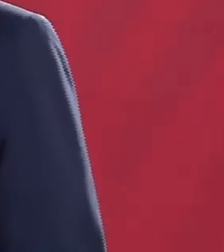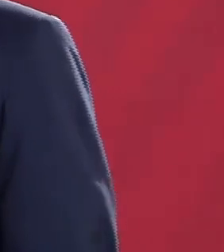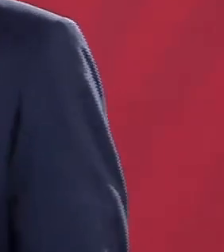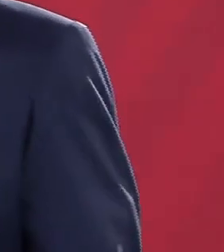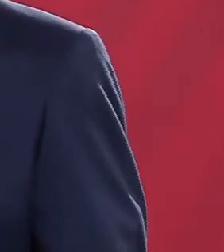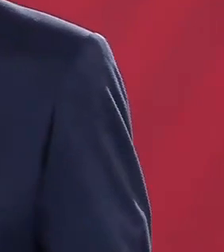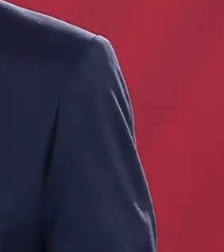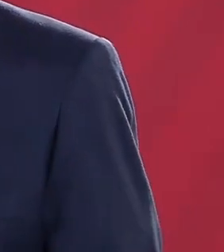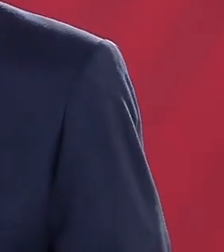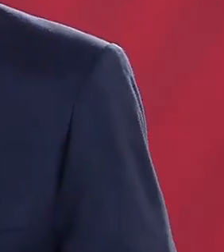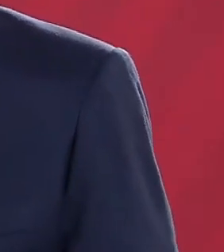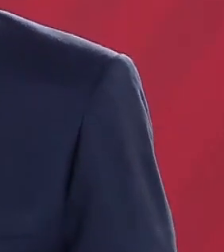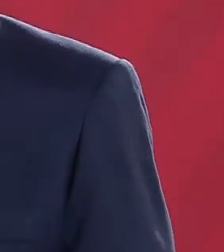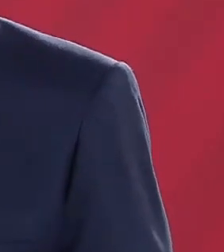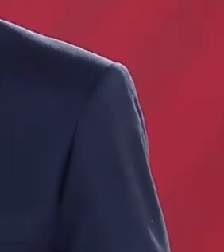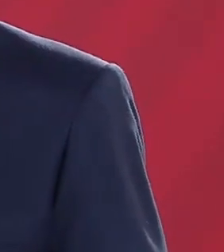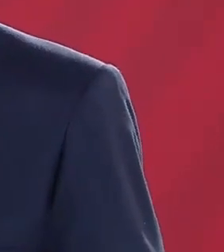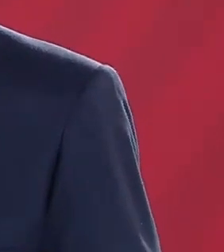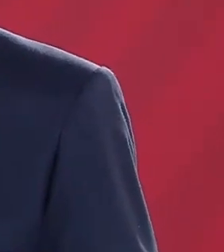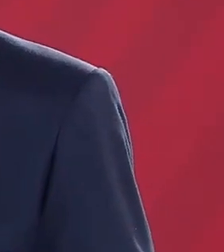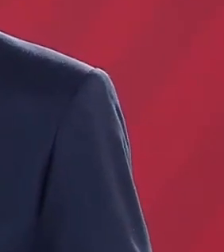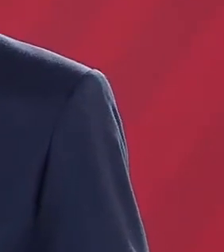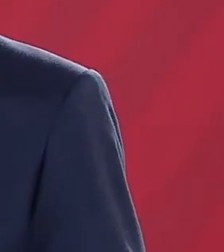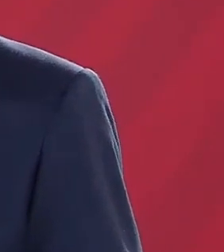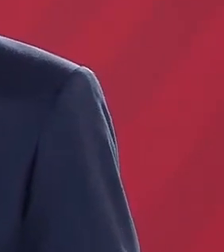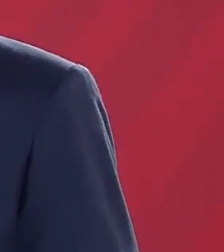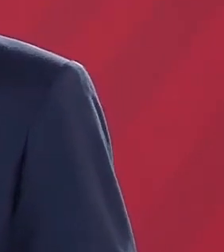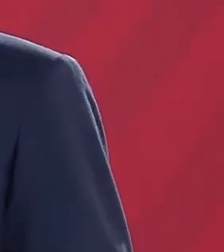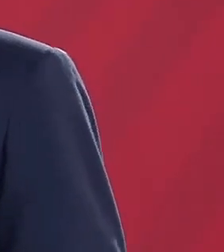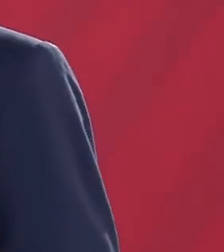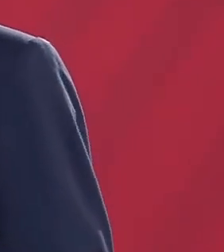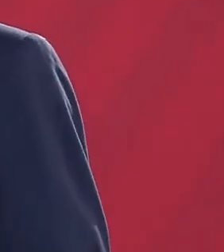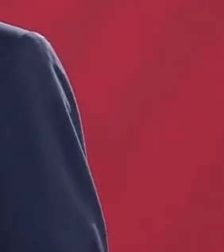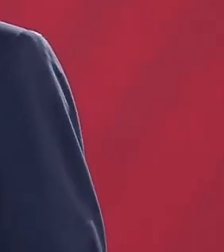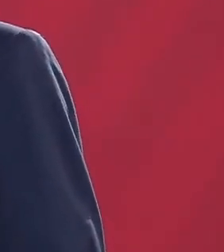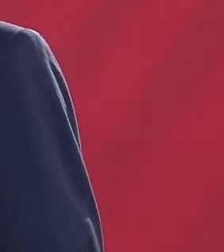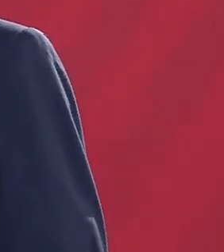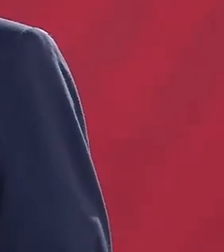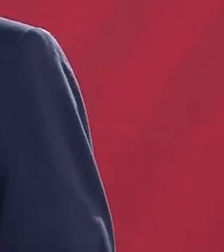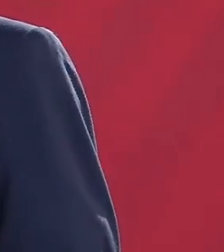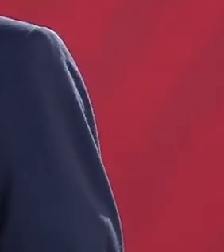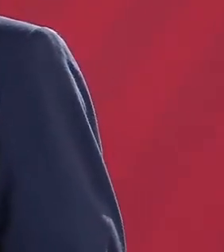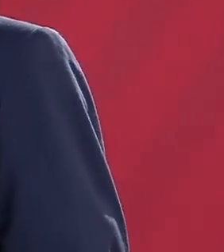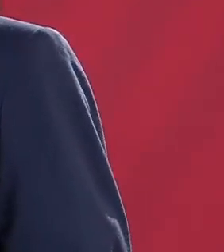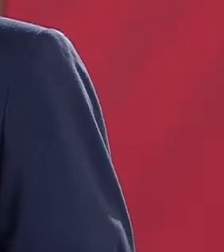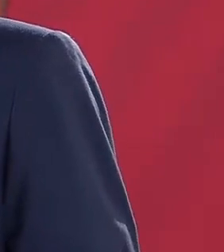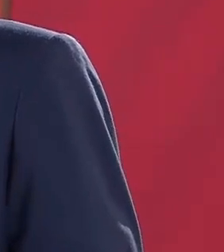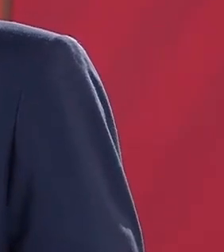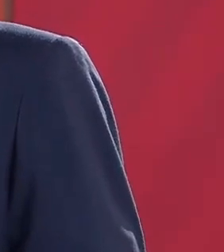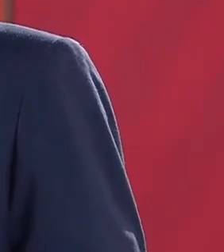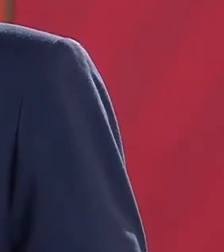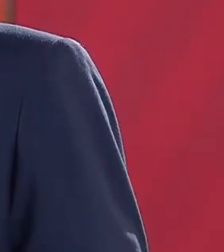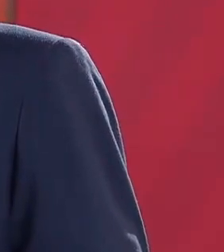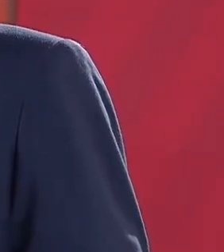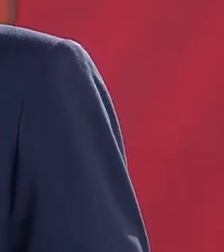la minería, la industria automotriz, la industria de la construcción,